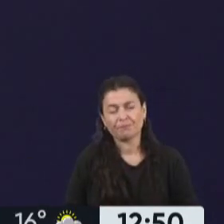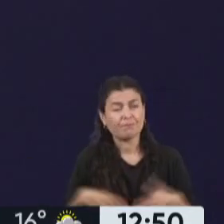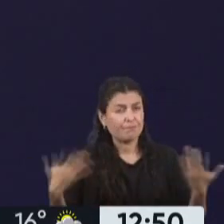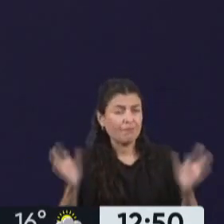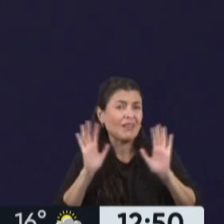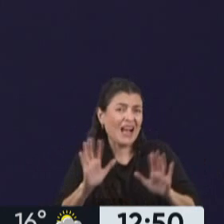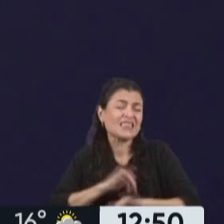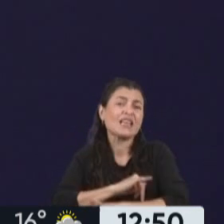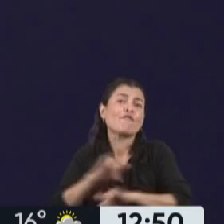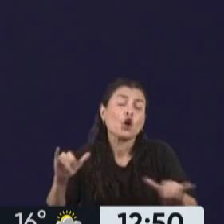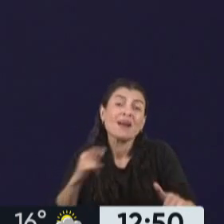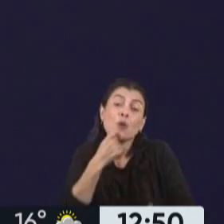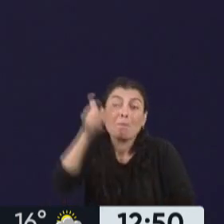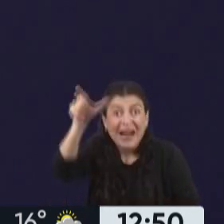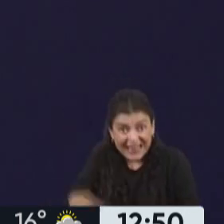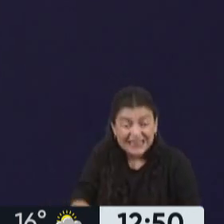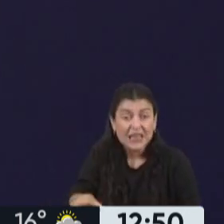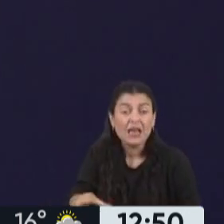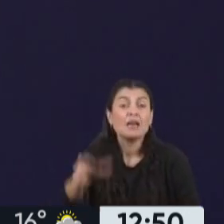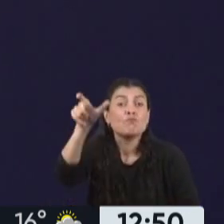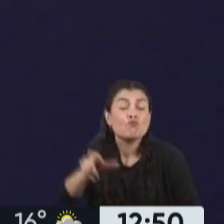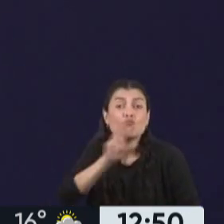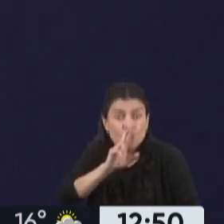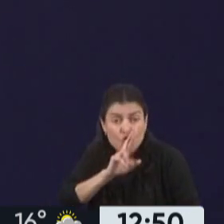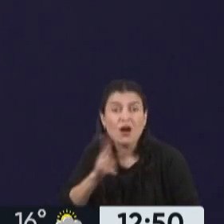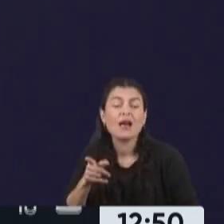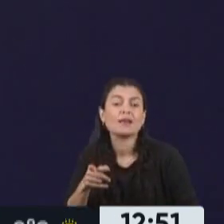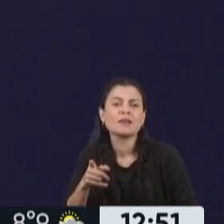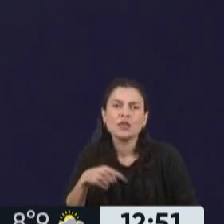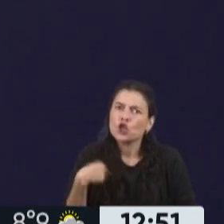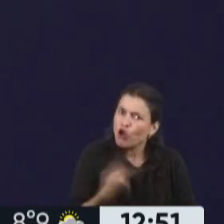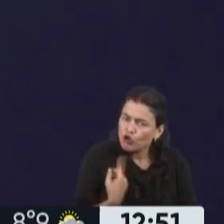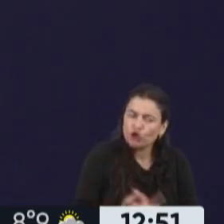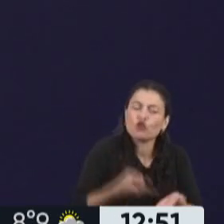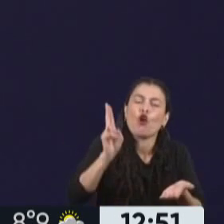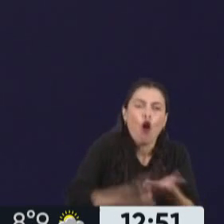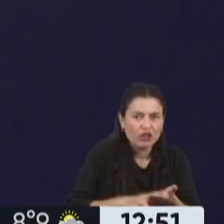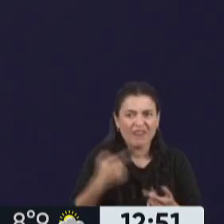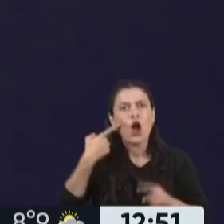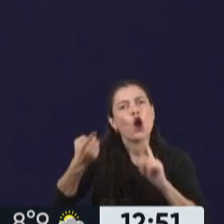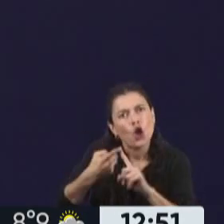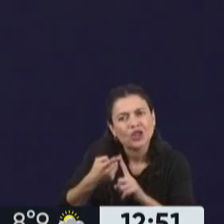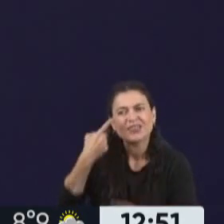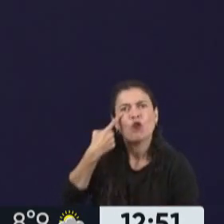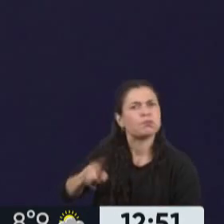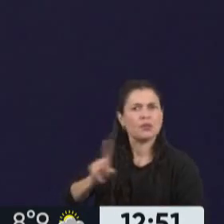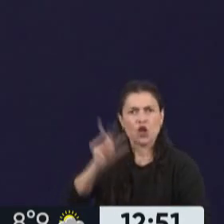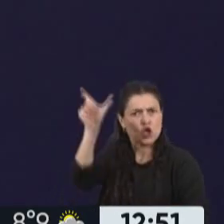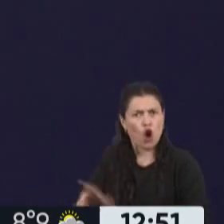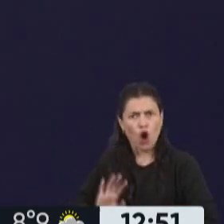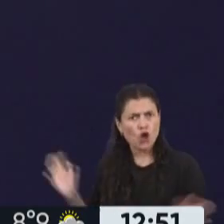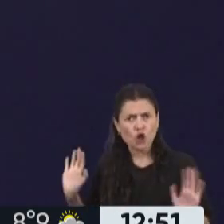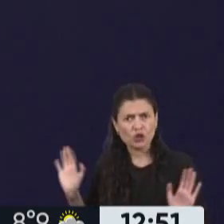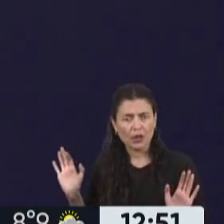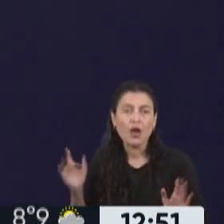la información es que la ciudadana argentina, con la que, repito, no tenemos vinculación, más allá de